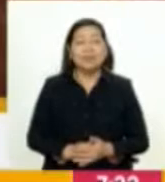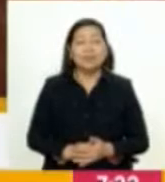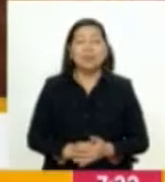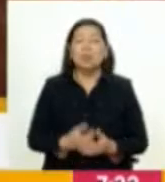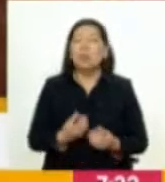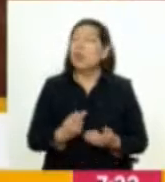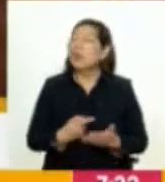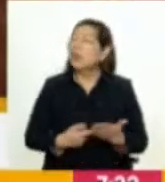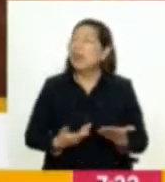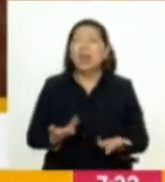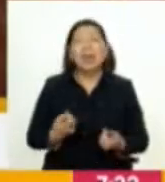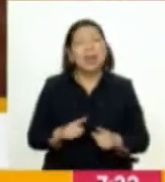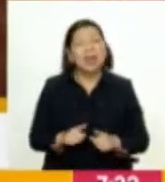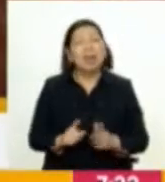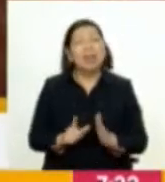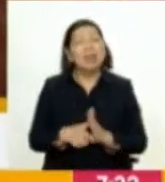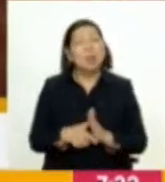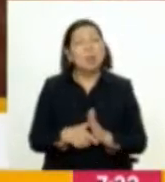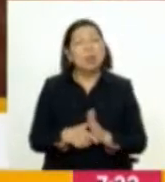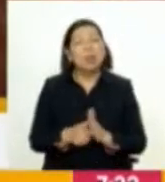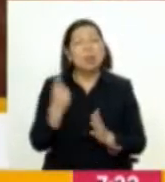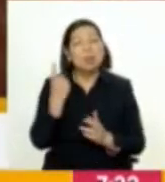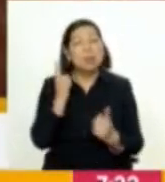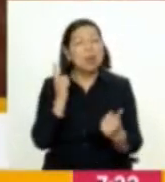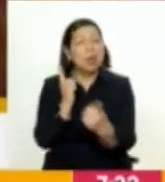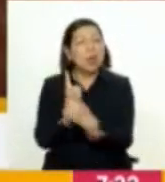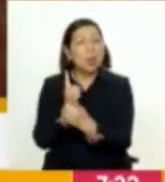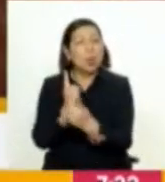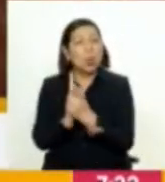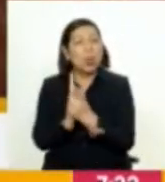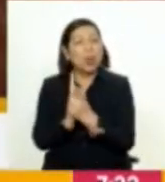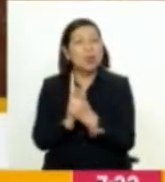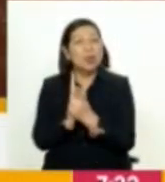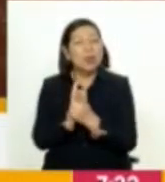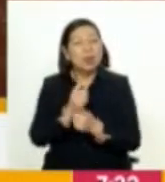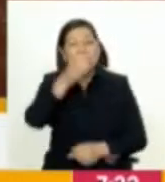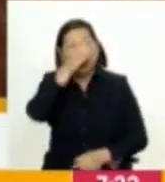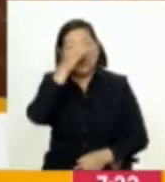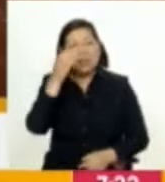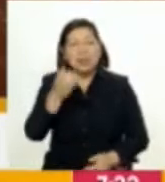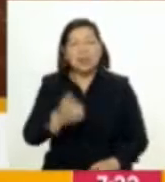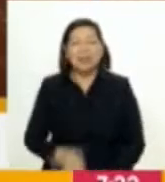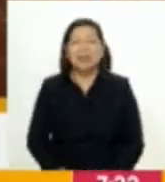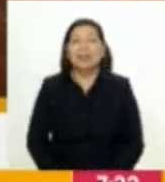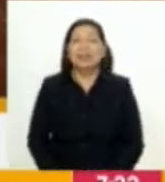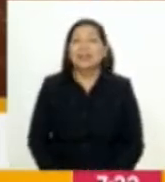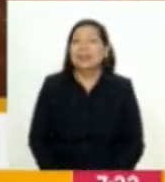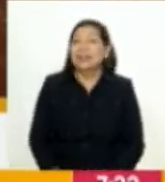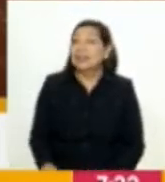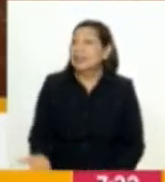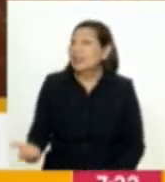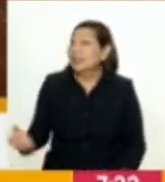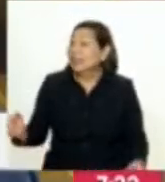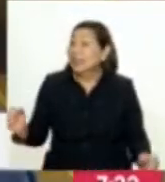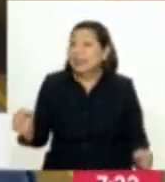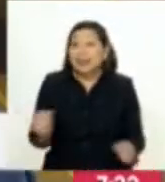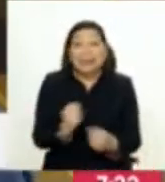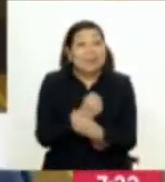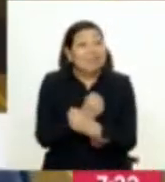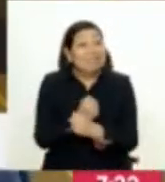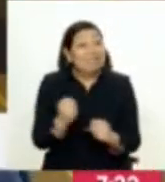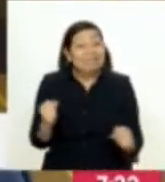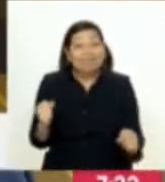¿Por qué no? ¿Qué pasó? O sea, ¿qué pasó después de ese primer encuentro con Pedro Castillo? Mire, ha sido imposible tener